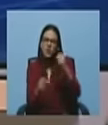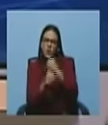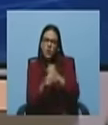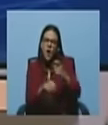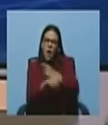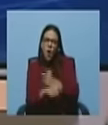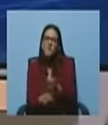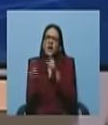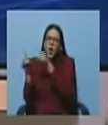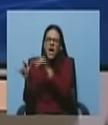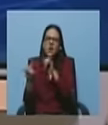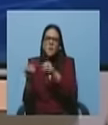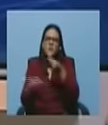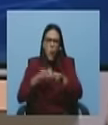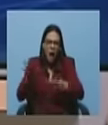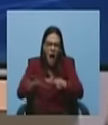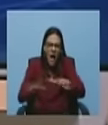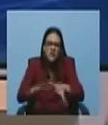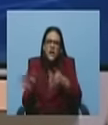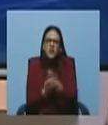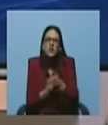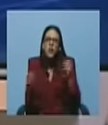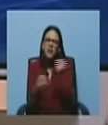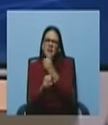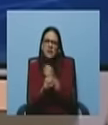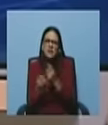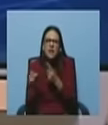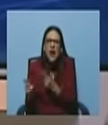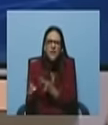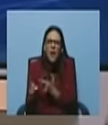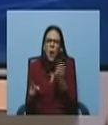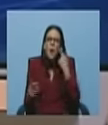ellos despliegan un aparataje